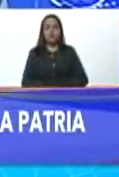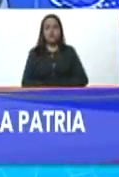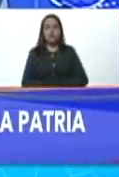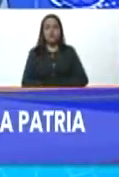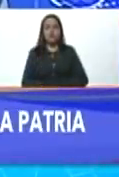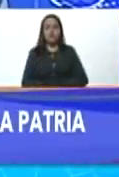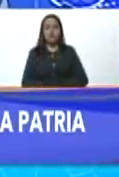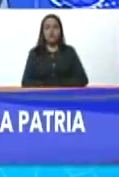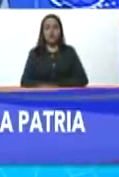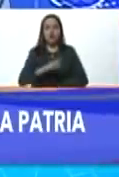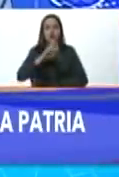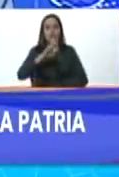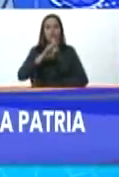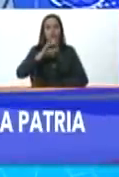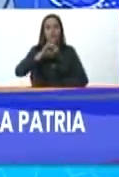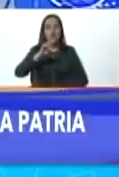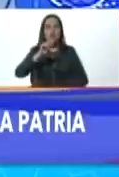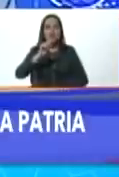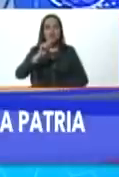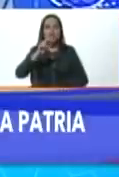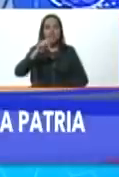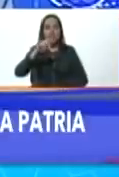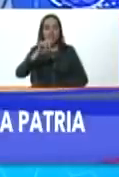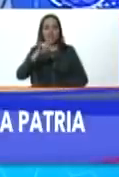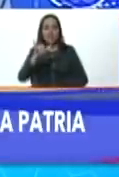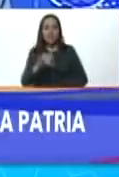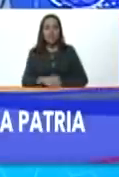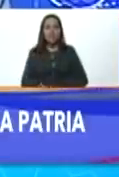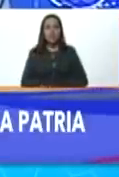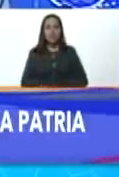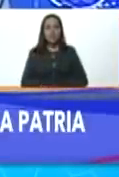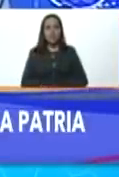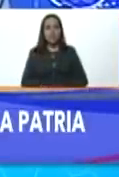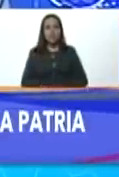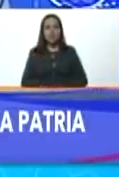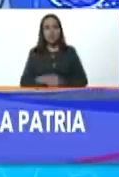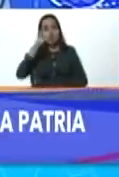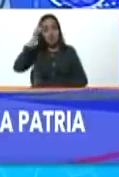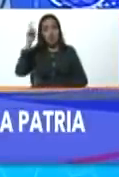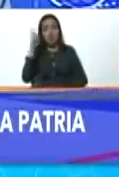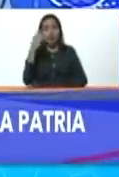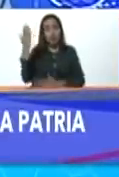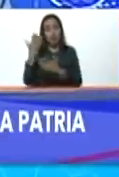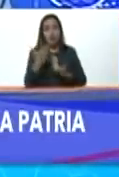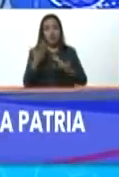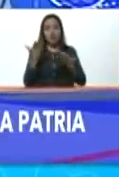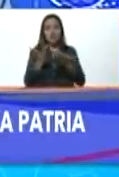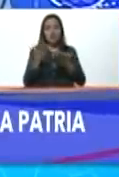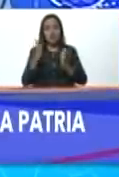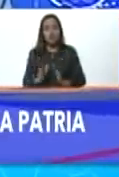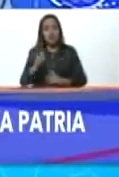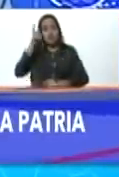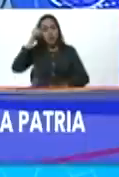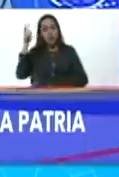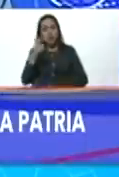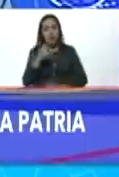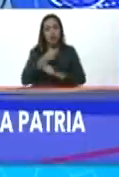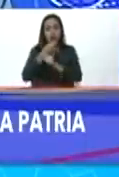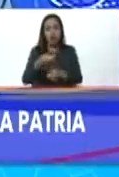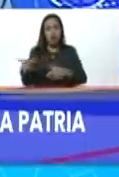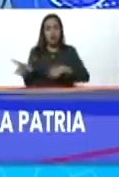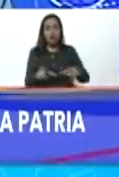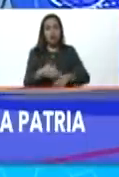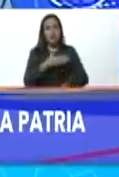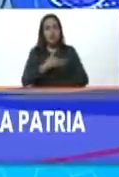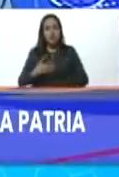Rosario Rivas Monzón, de San Juan de los Morros, precisamente. Y quisiera que ella,